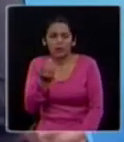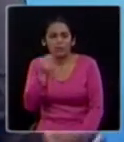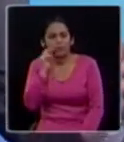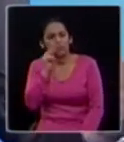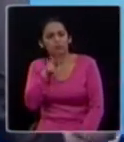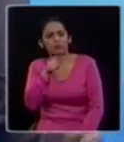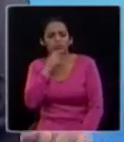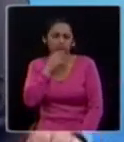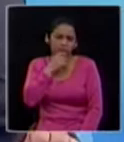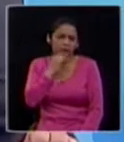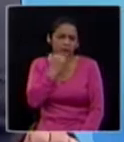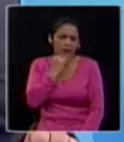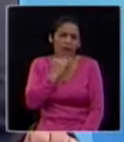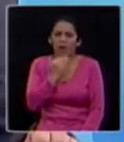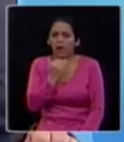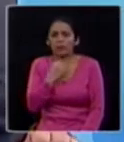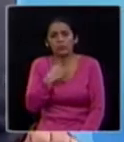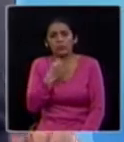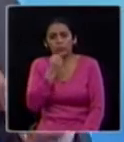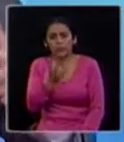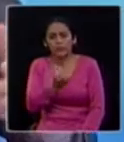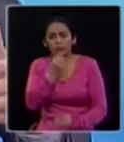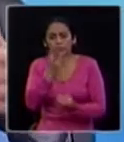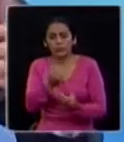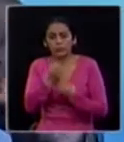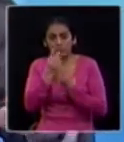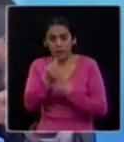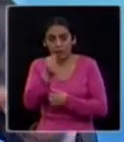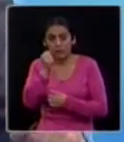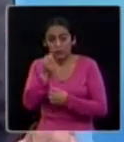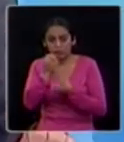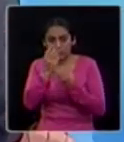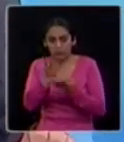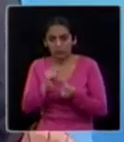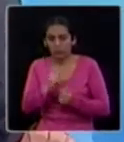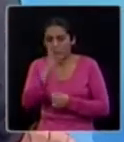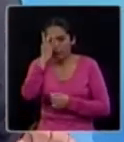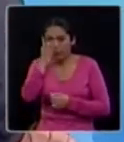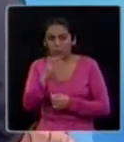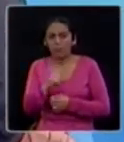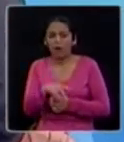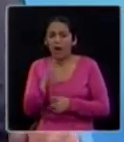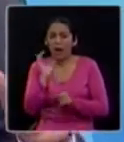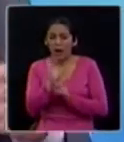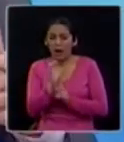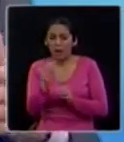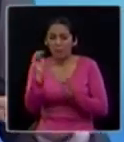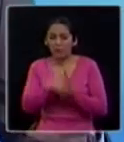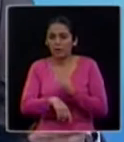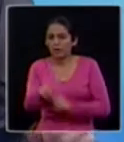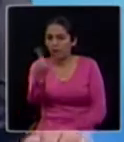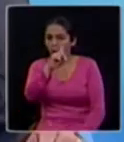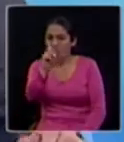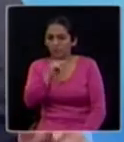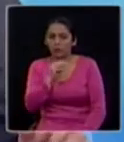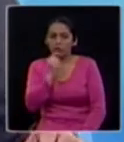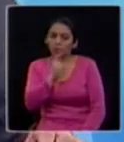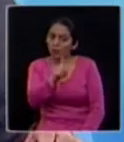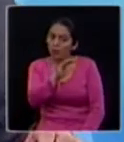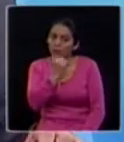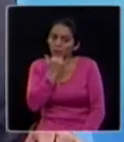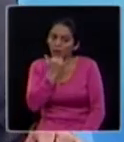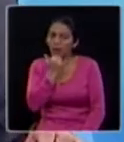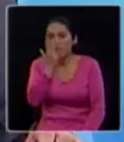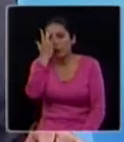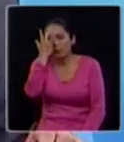y pues ayer asimismo lo presenté. Pero una crítica siempre constructiva, con ánimos de sumar, tenemos que dar un giro. Eso no quiere